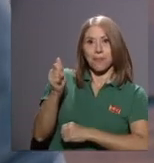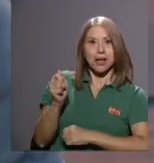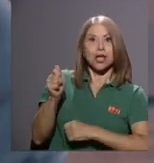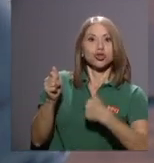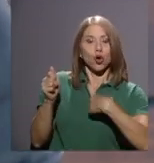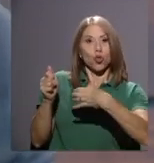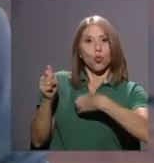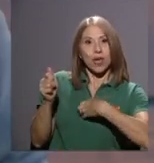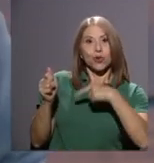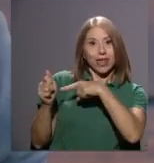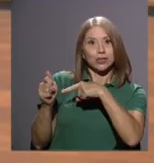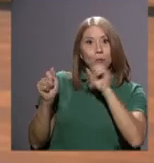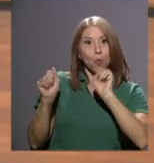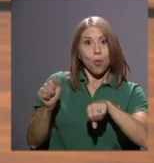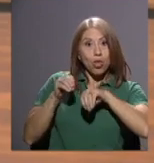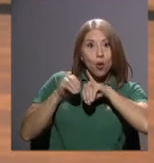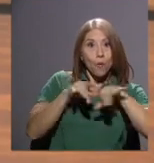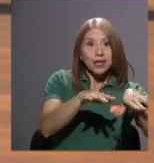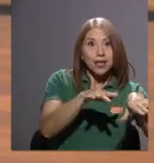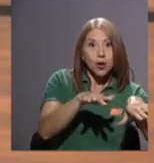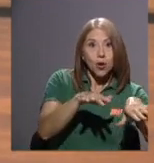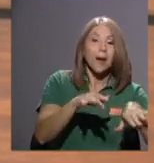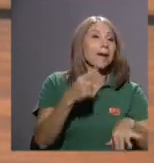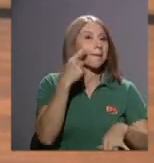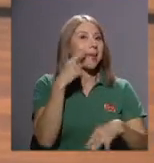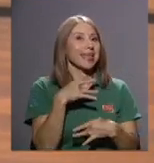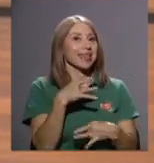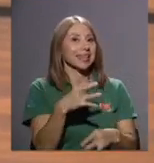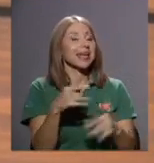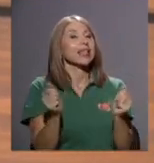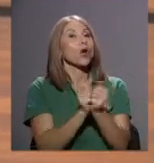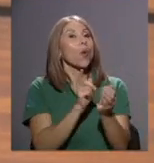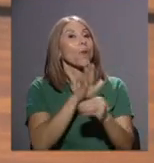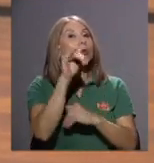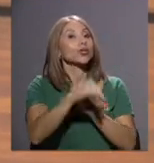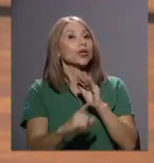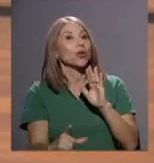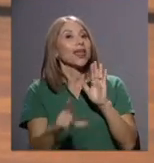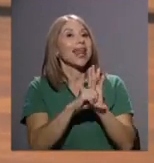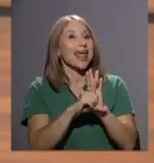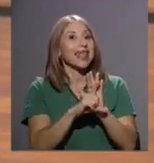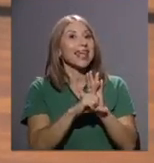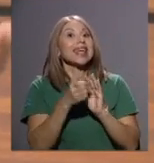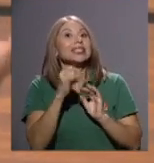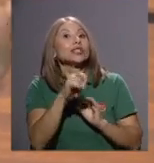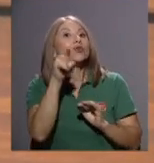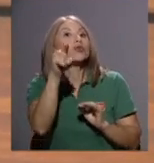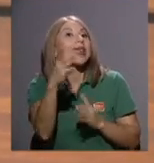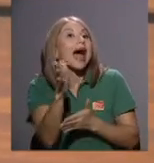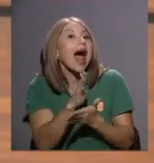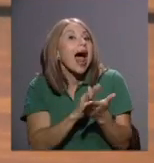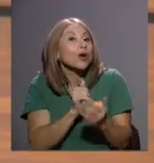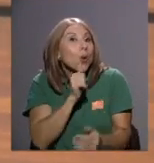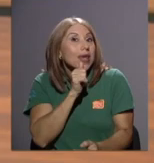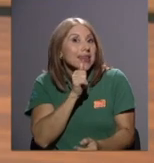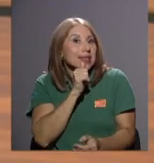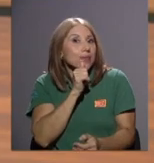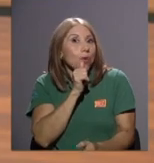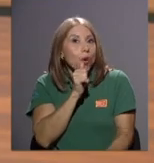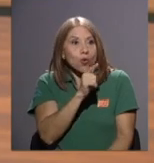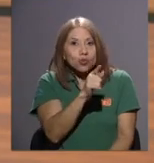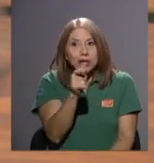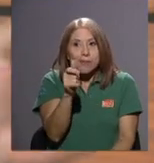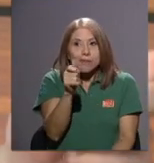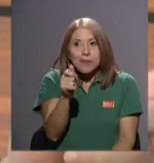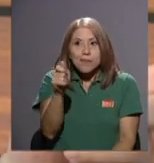documento y lo podría compartir. Vea qué interesante, porque con el proyecto de ley, captar partes íntimas o actos íntimos sin la autorización del